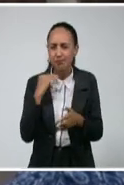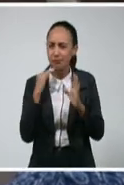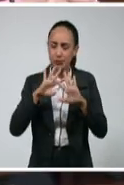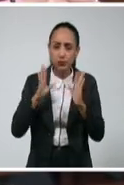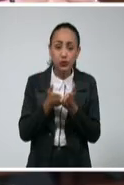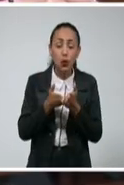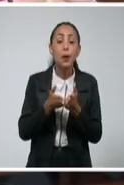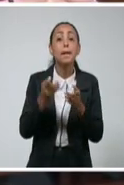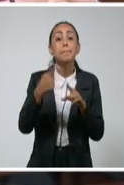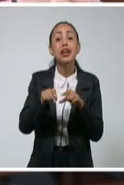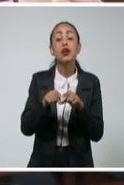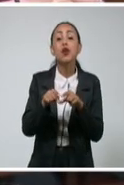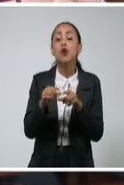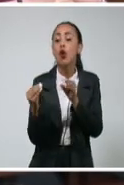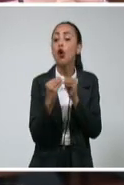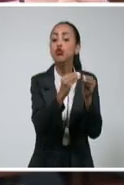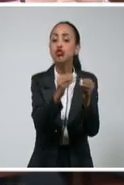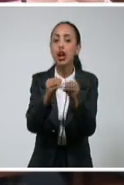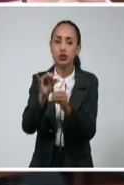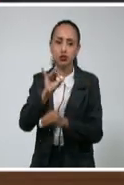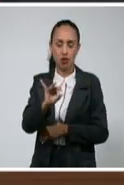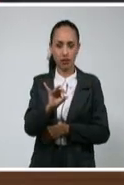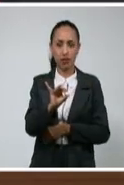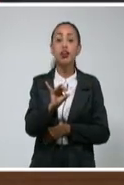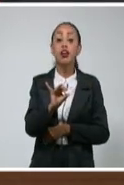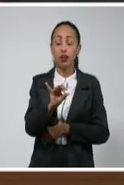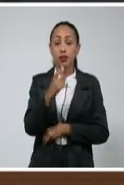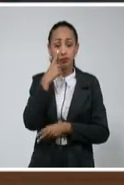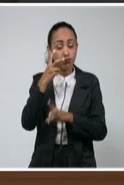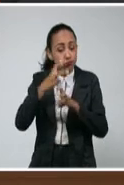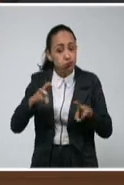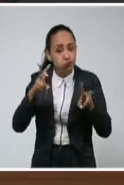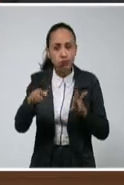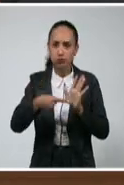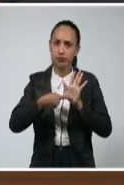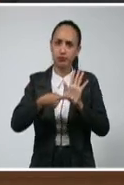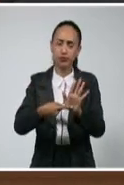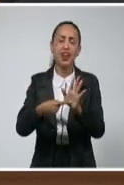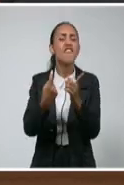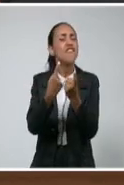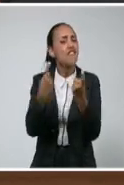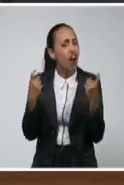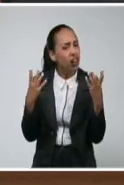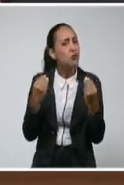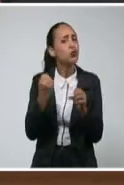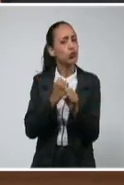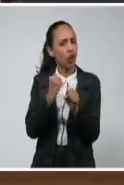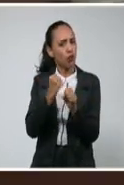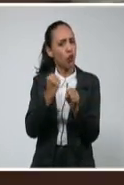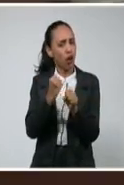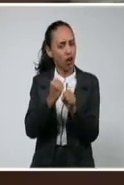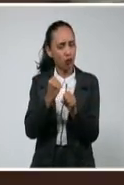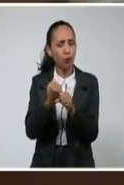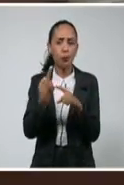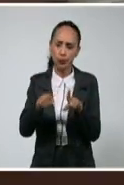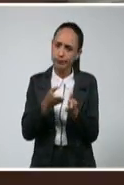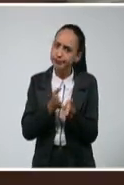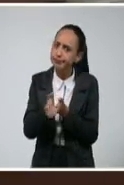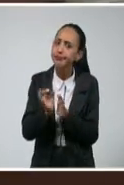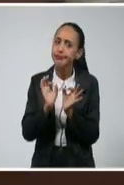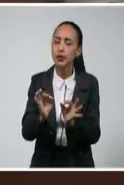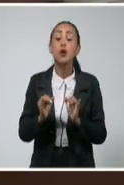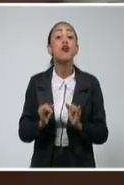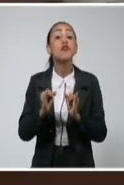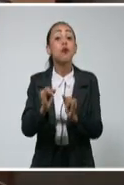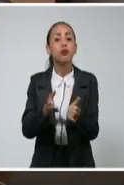7 contactos por caso confirmado como promedio evidencia que todavía resta mucho por hacer en ese indicador. Informó